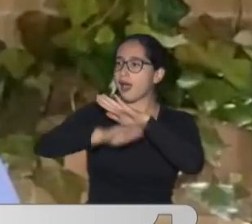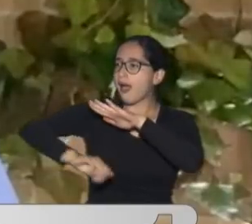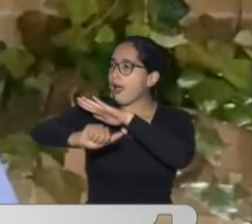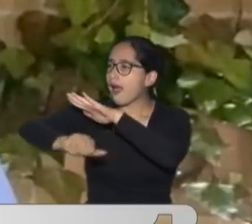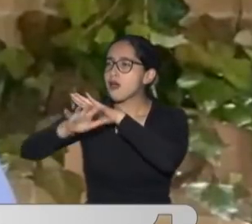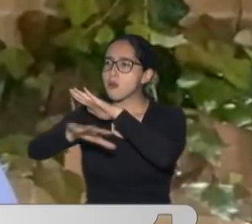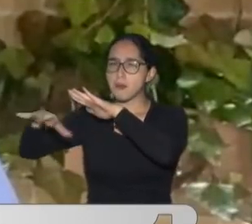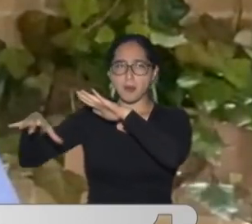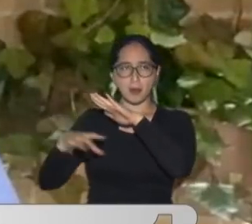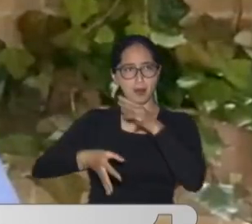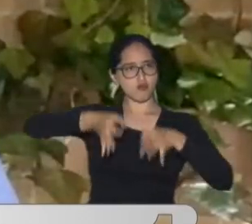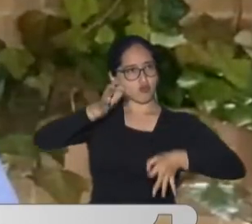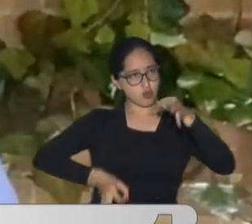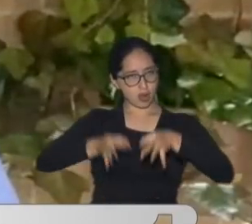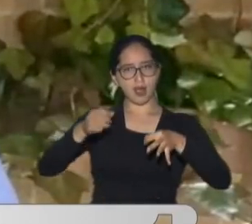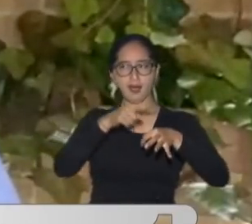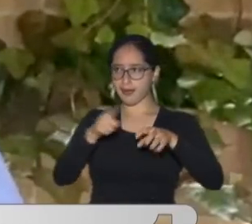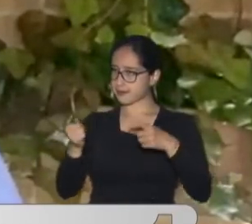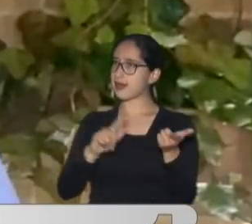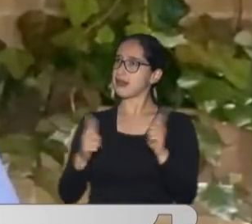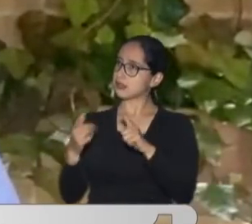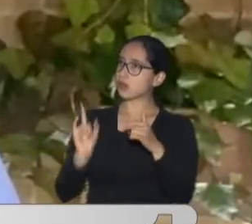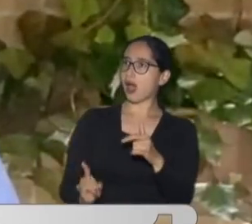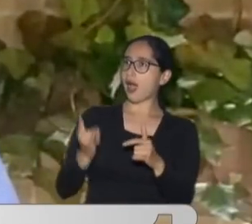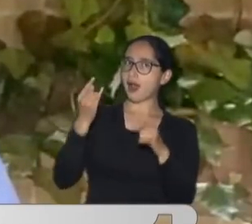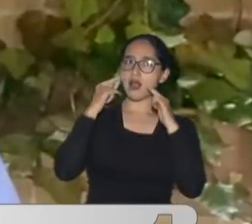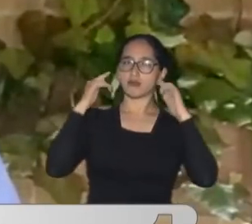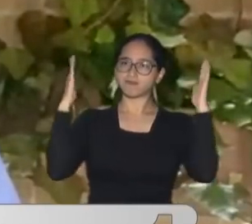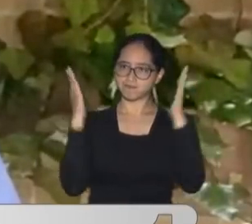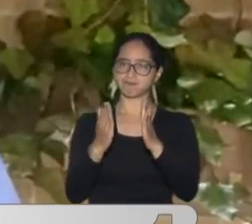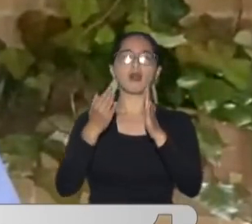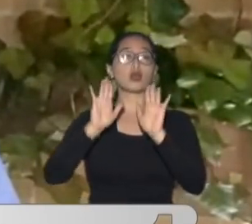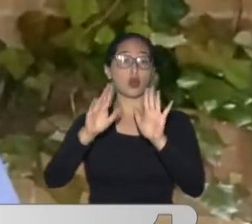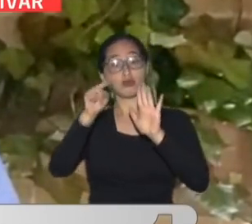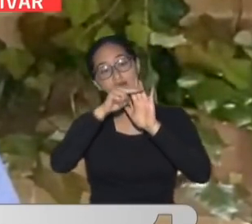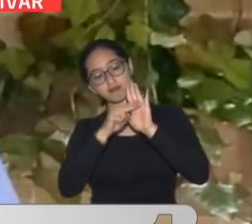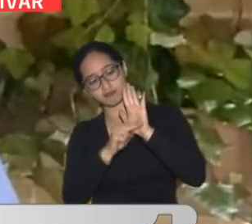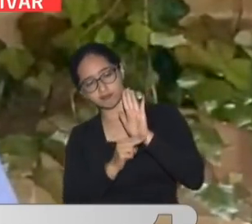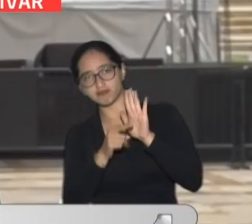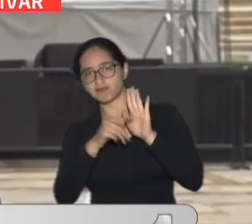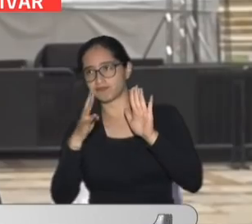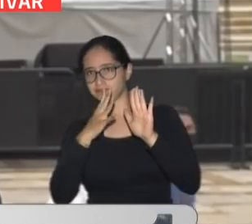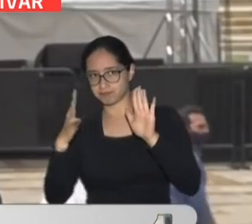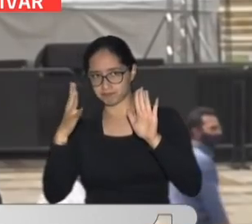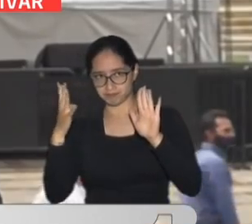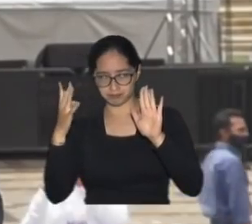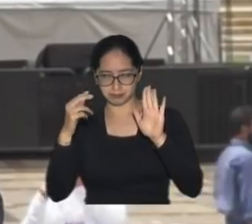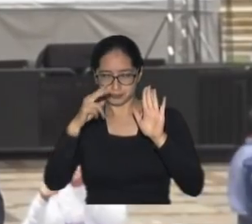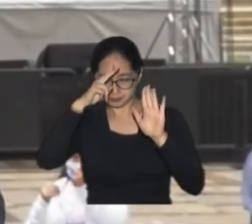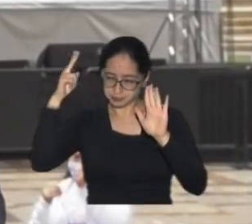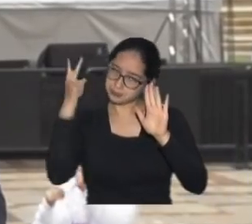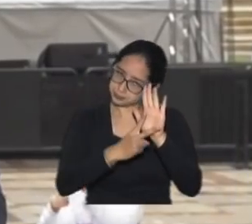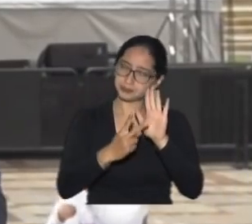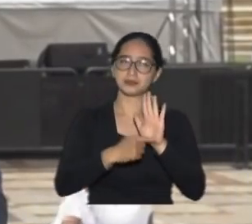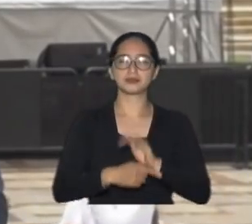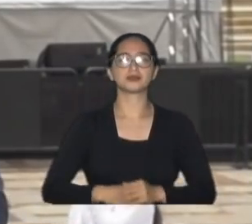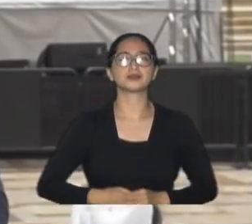con todos los protocolos de bioseguridad estarán en las unidades de reacción inmediata.